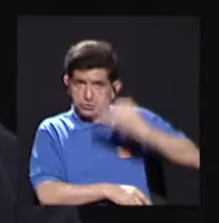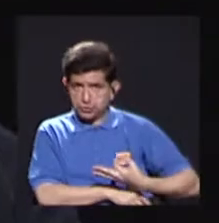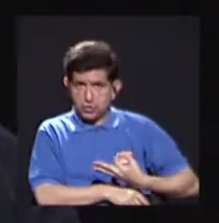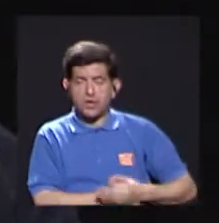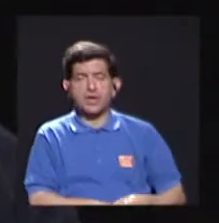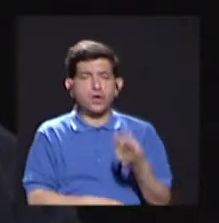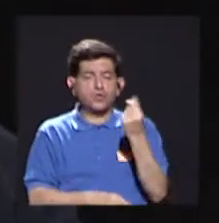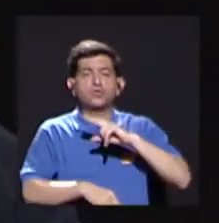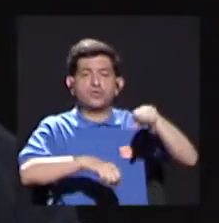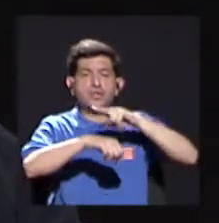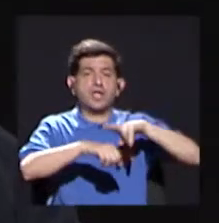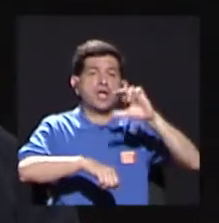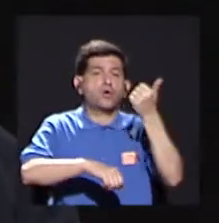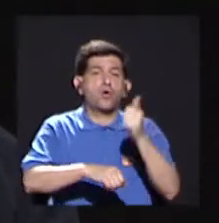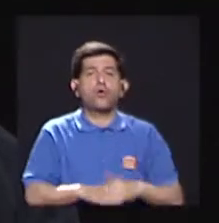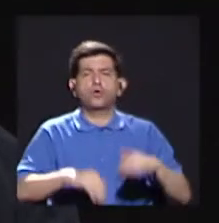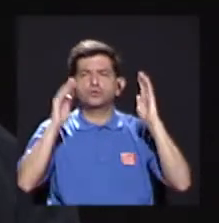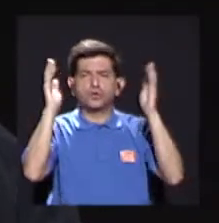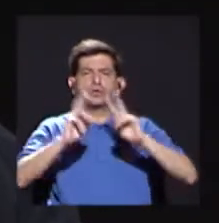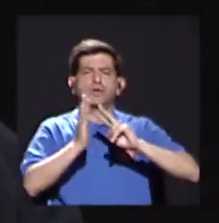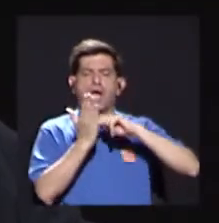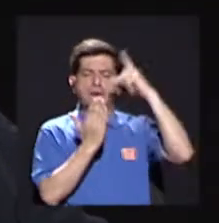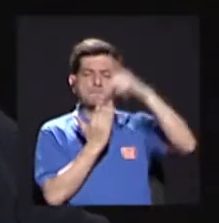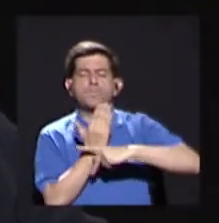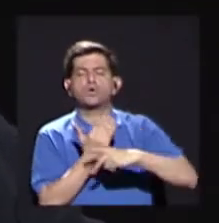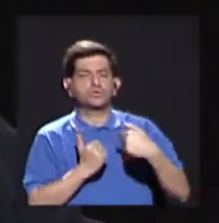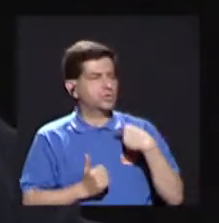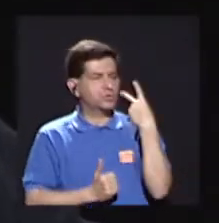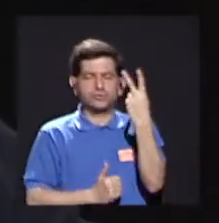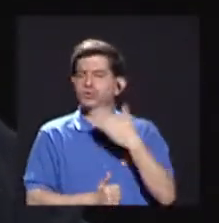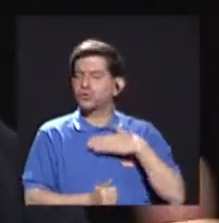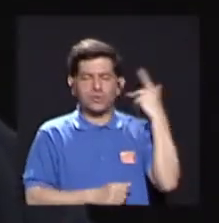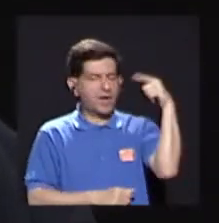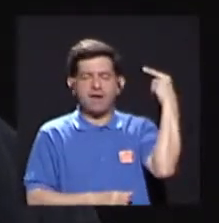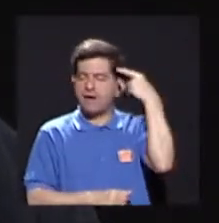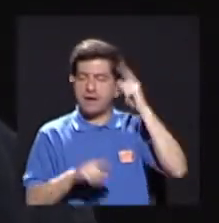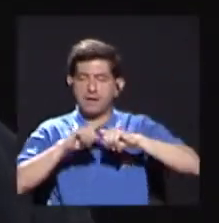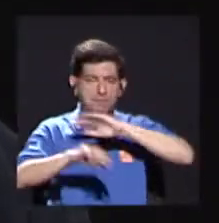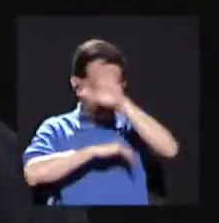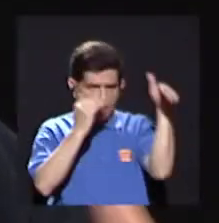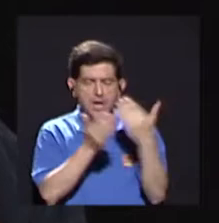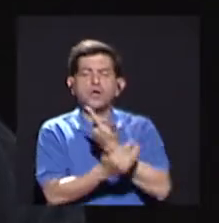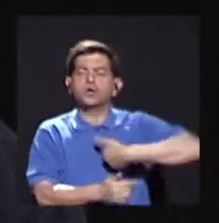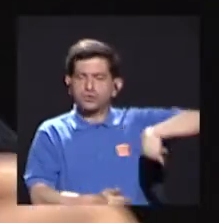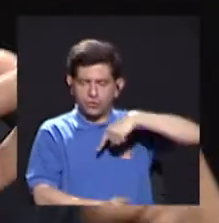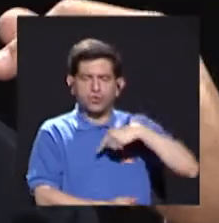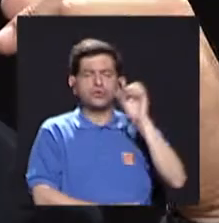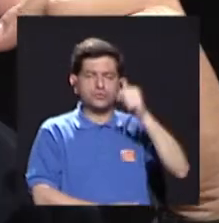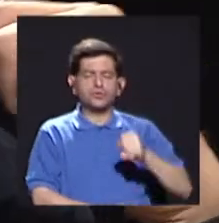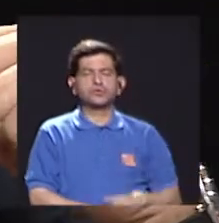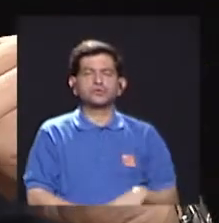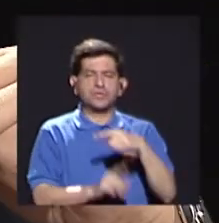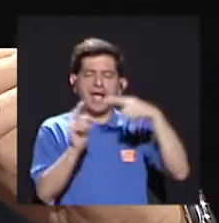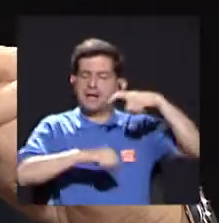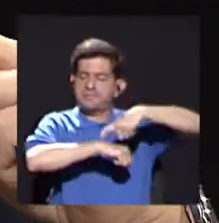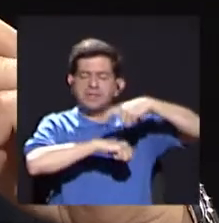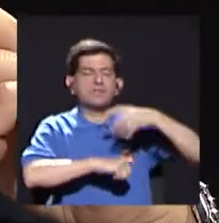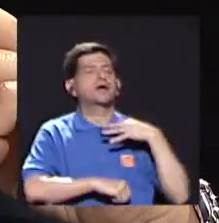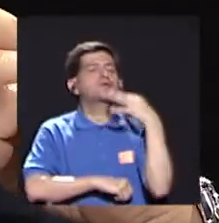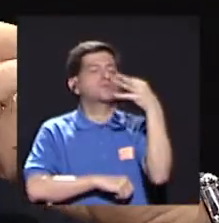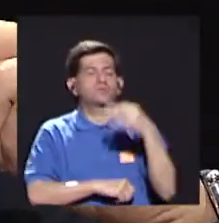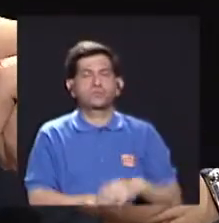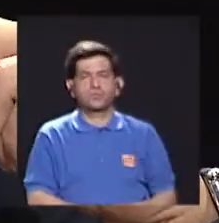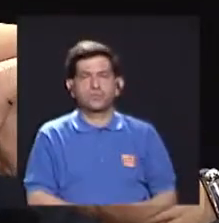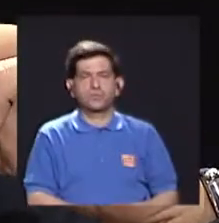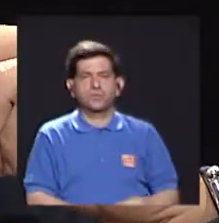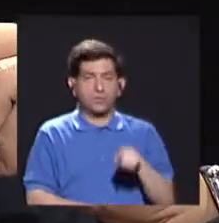fondos nacionales pero habrá otros grandes proyectos que no veré yo en mi administración pero que veremos todas y todos los costarricenses en el mediano plazo como el